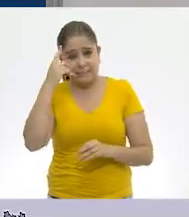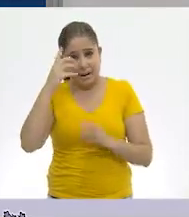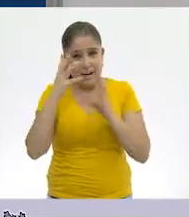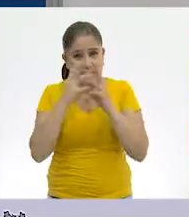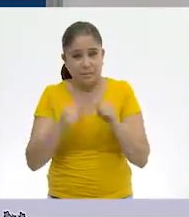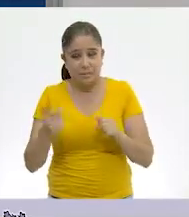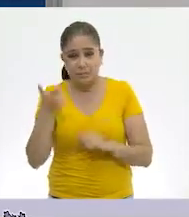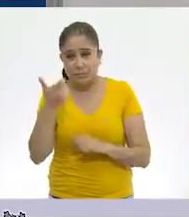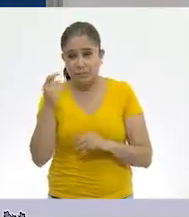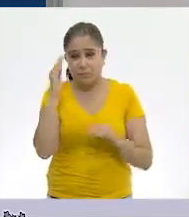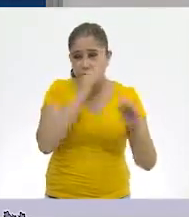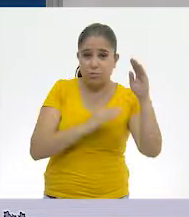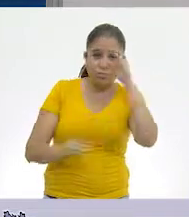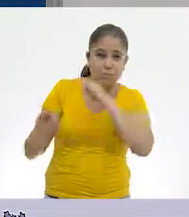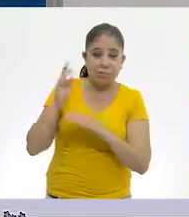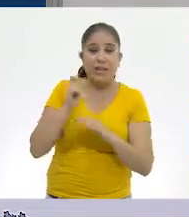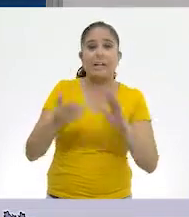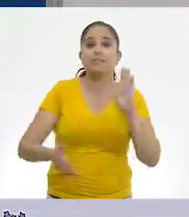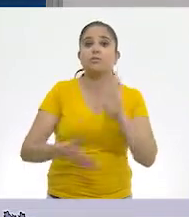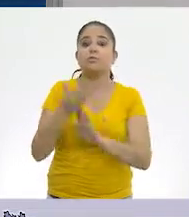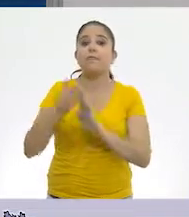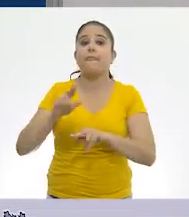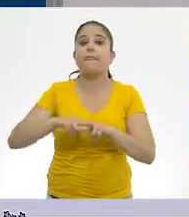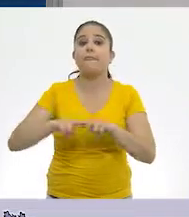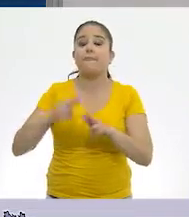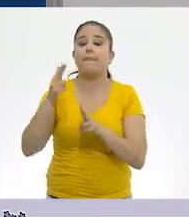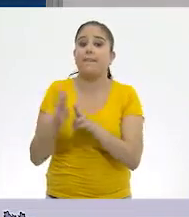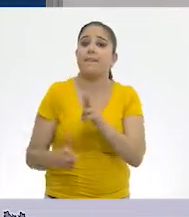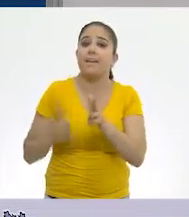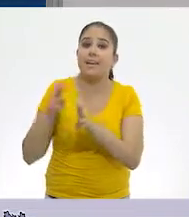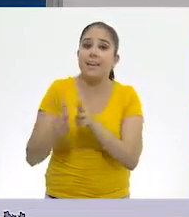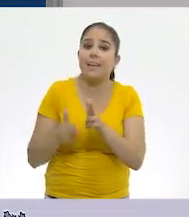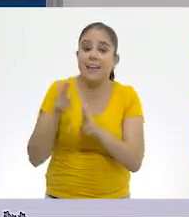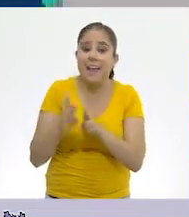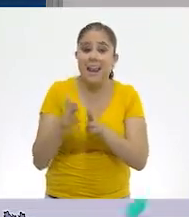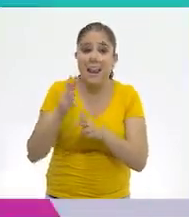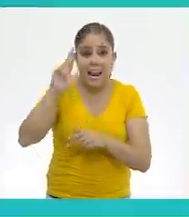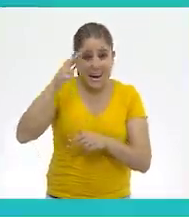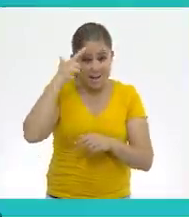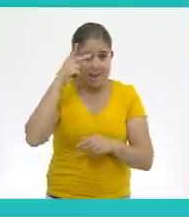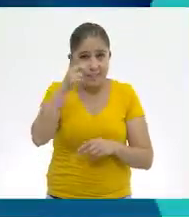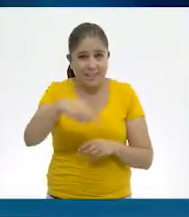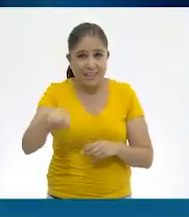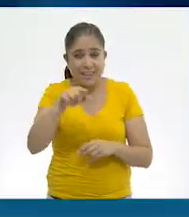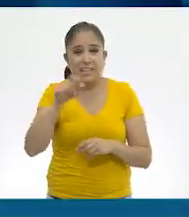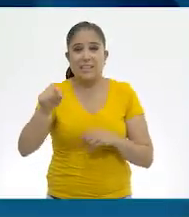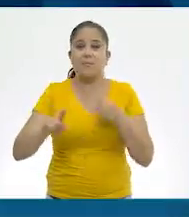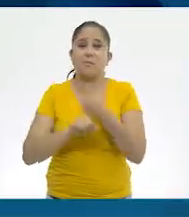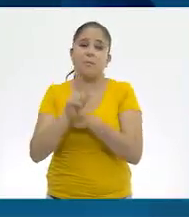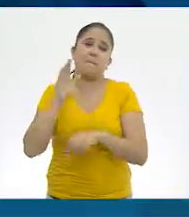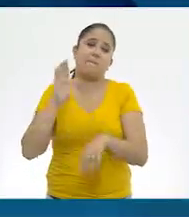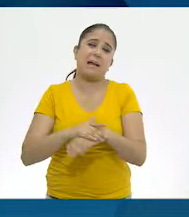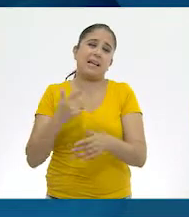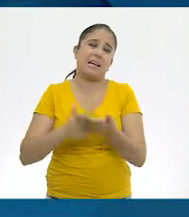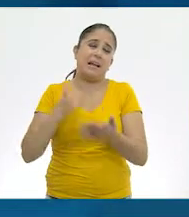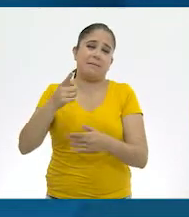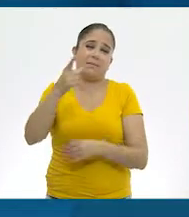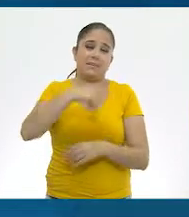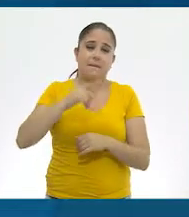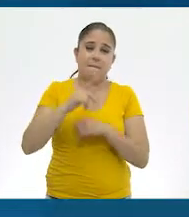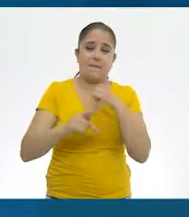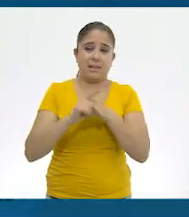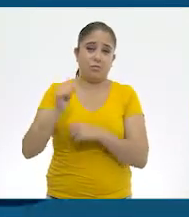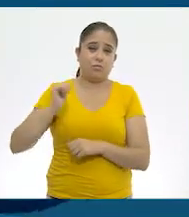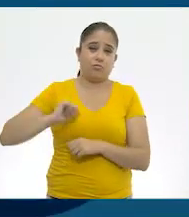crisis económica fue la construcción del ferrocarril. Si se acuerdan, uno de los problemas más graves de nuestro país en